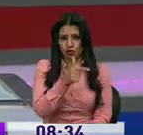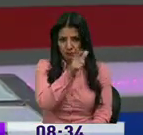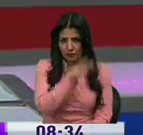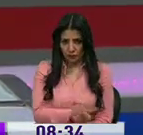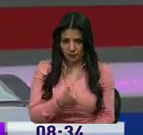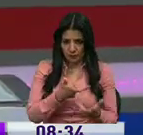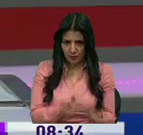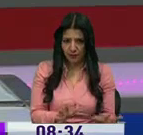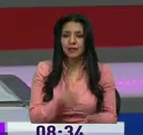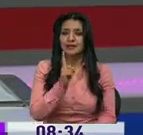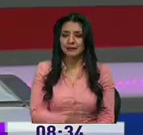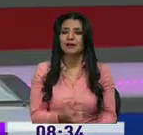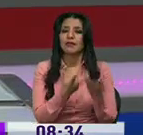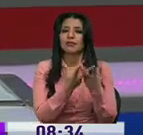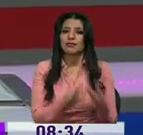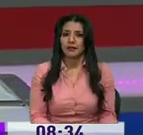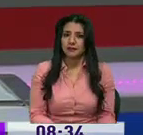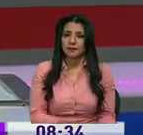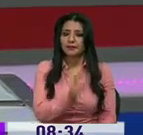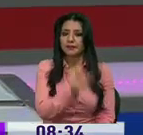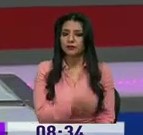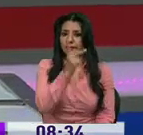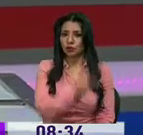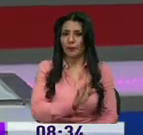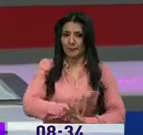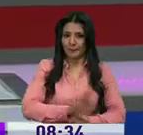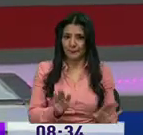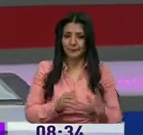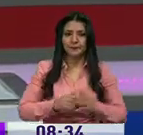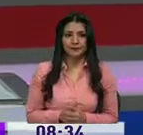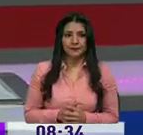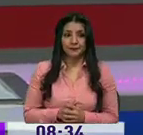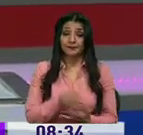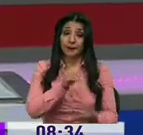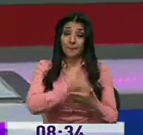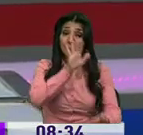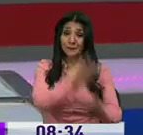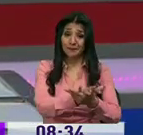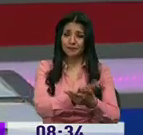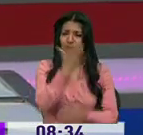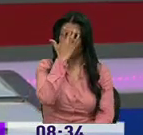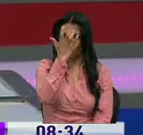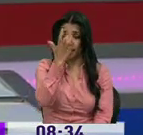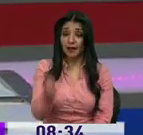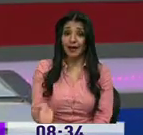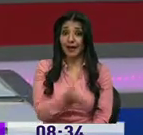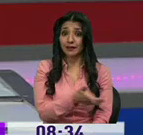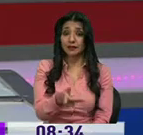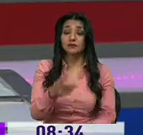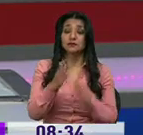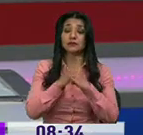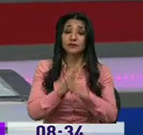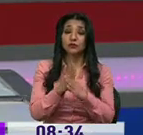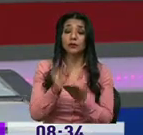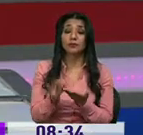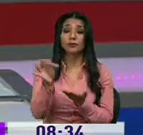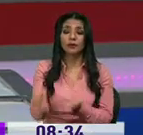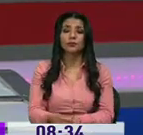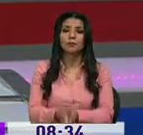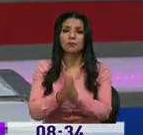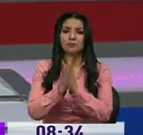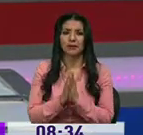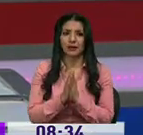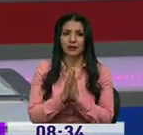escucha, desaparición involuntaria. La colocación de este delito obedece al pedido de la Defensoría del Pueblo para